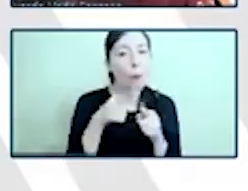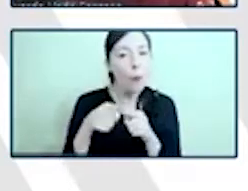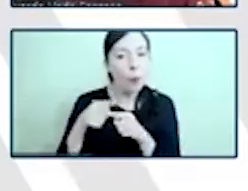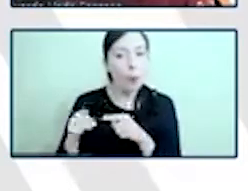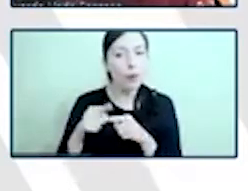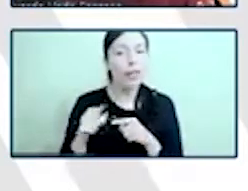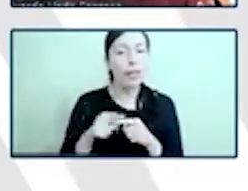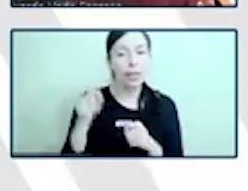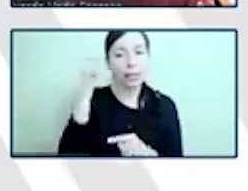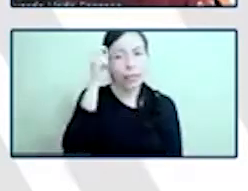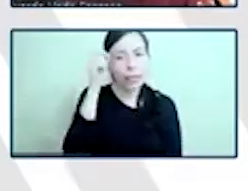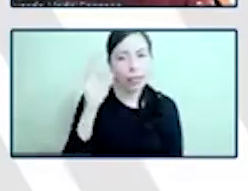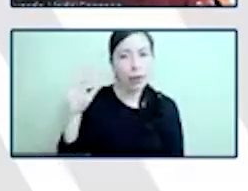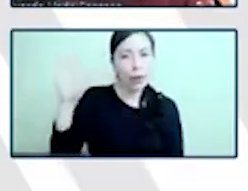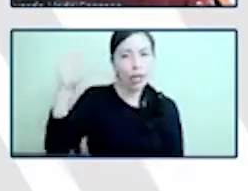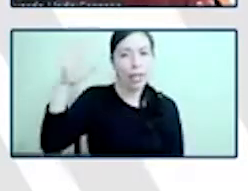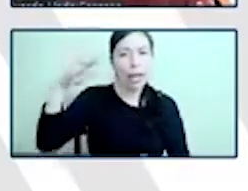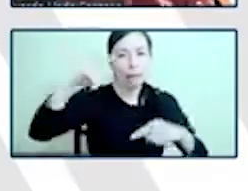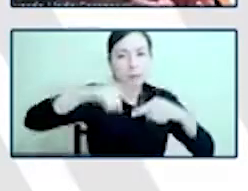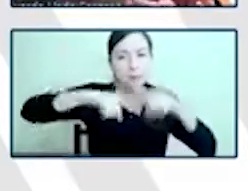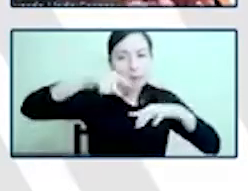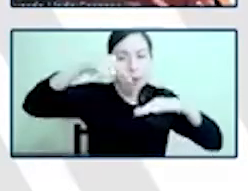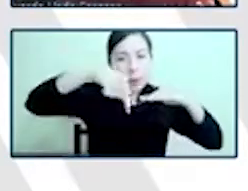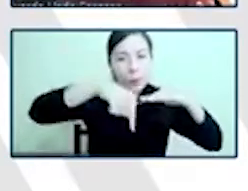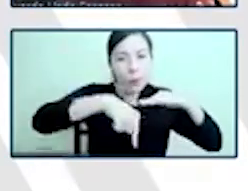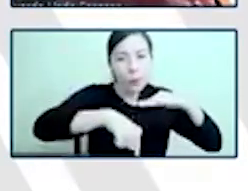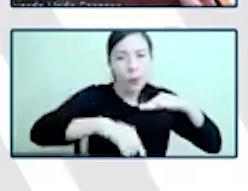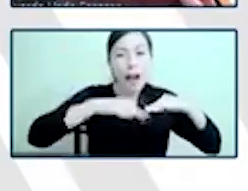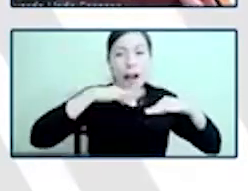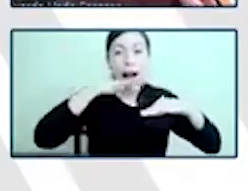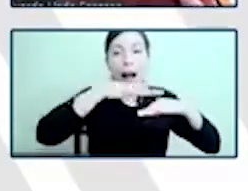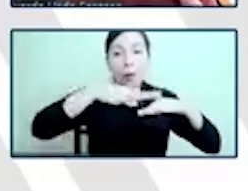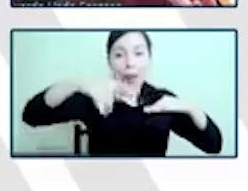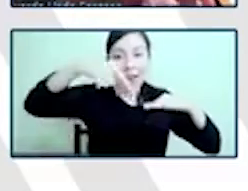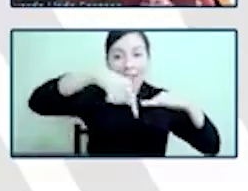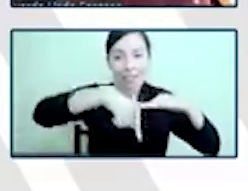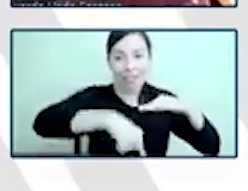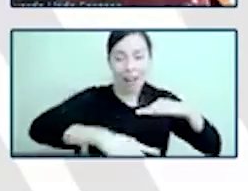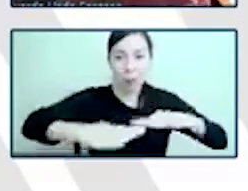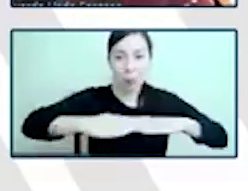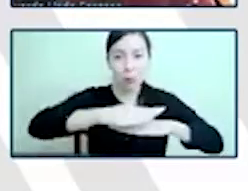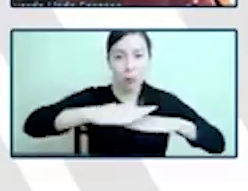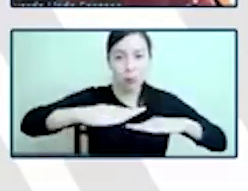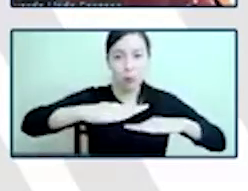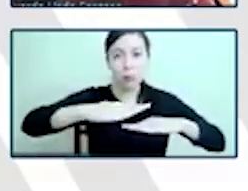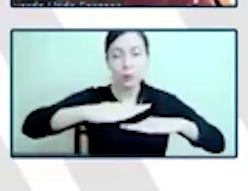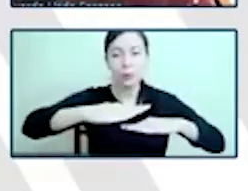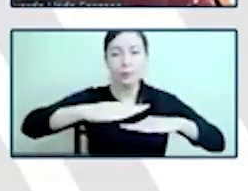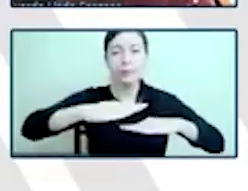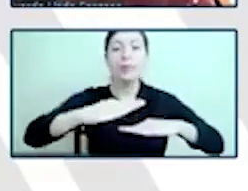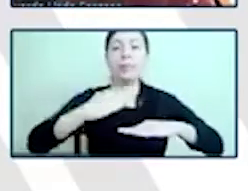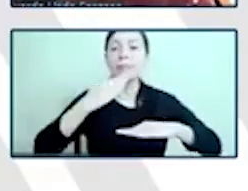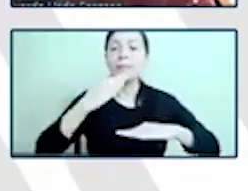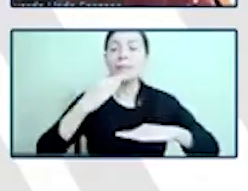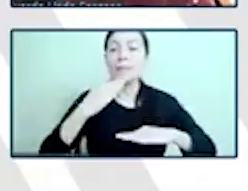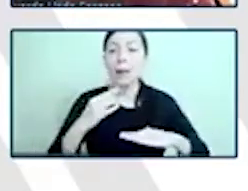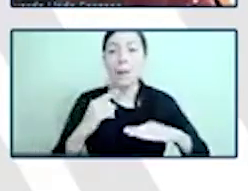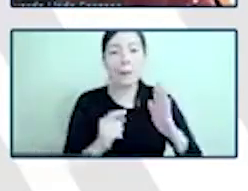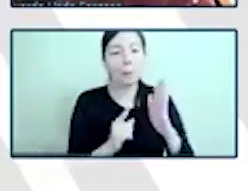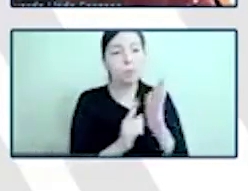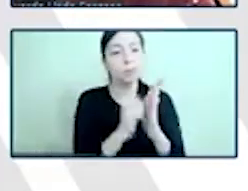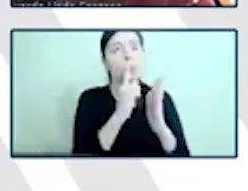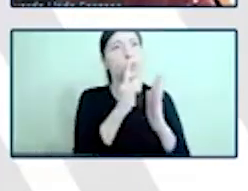la teoría de las placas tectónicas, observando el fondo oceánico, y se lanzaron los primeros